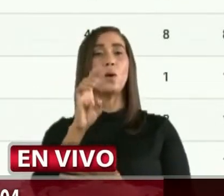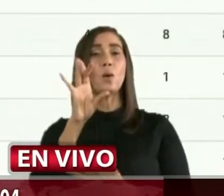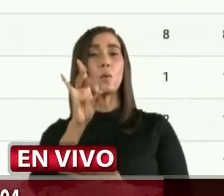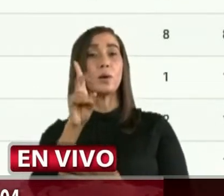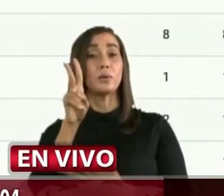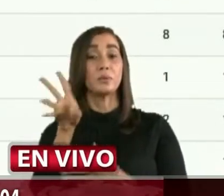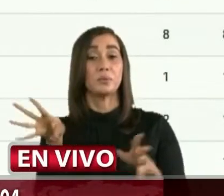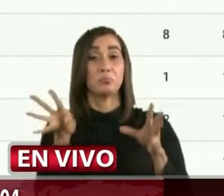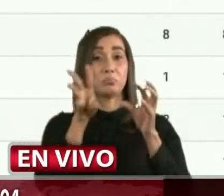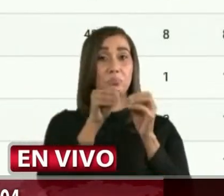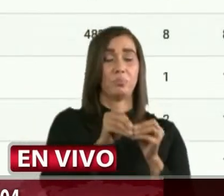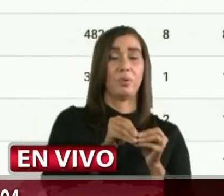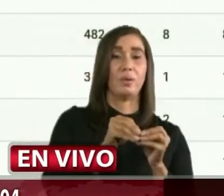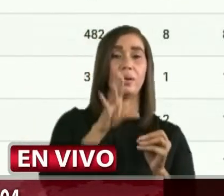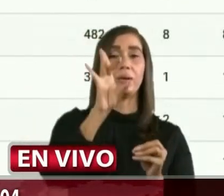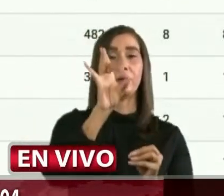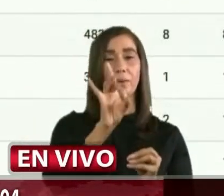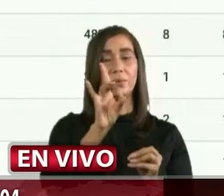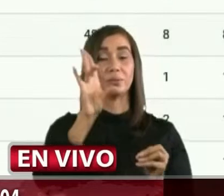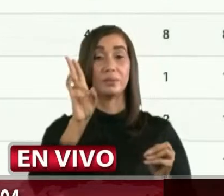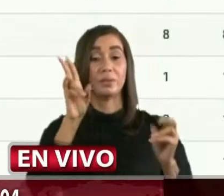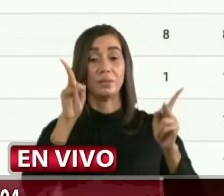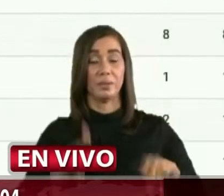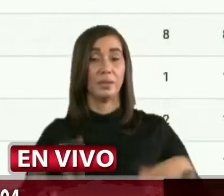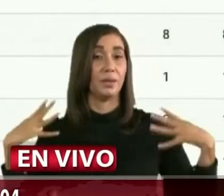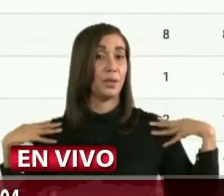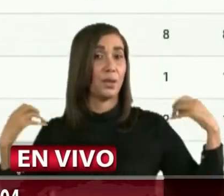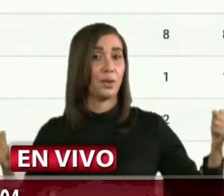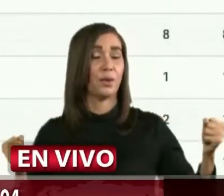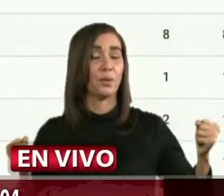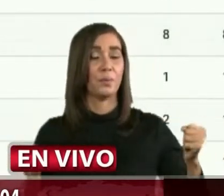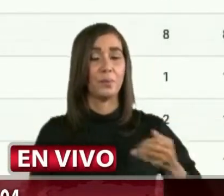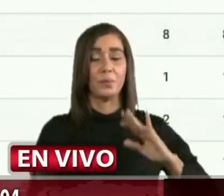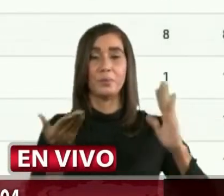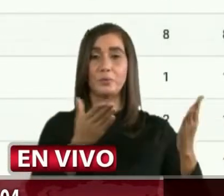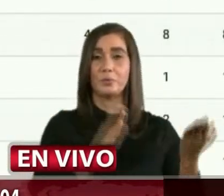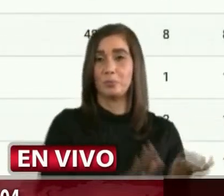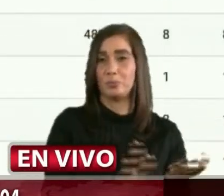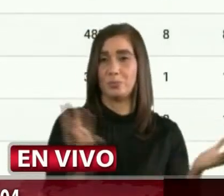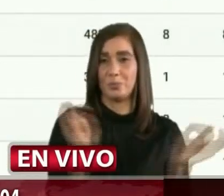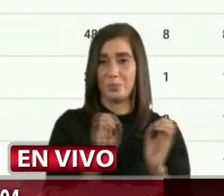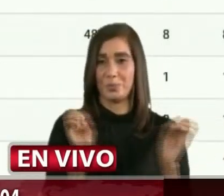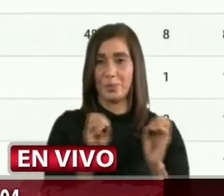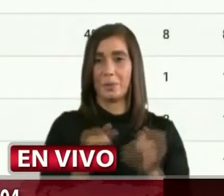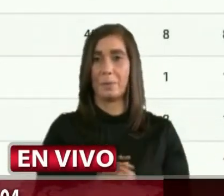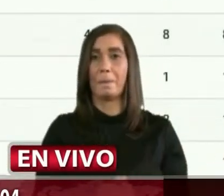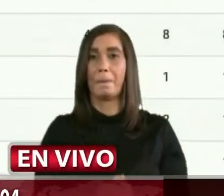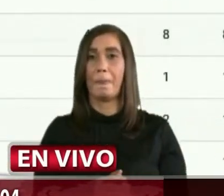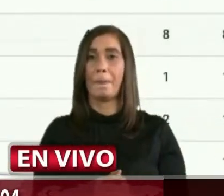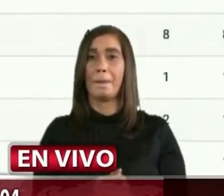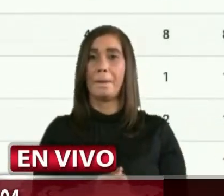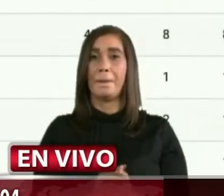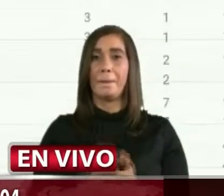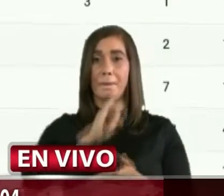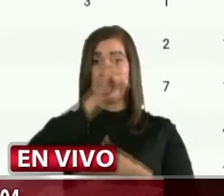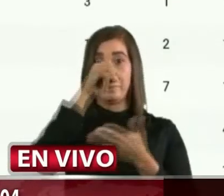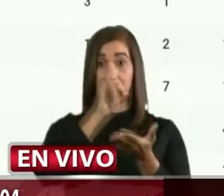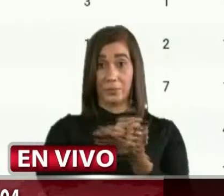482 acumulados, 87 recuperados, 0 fallecimiento.